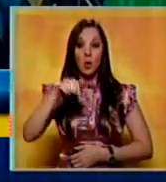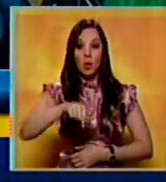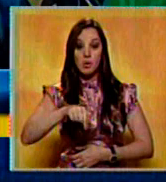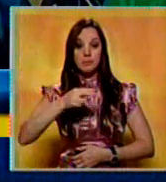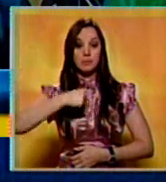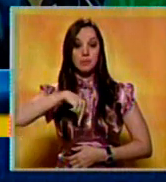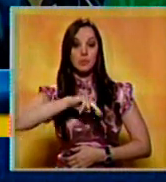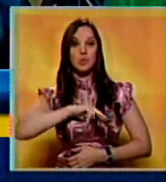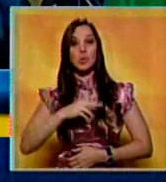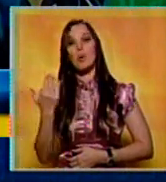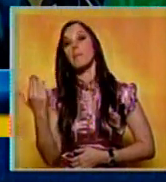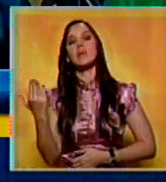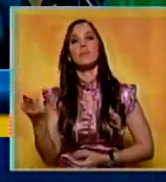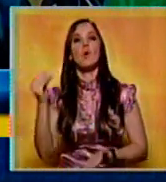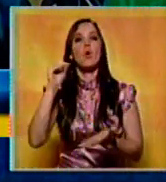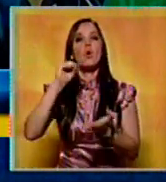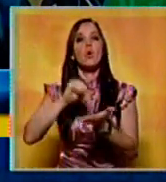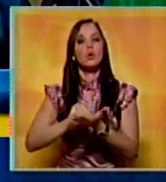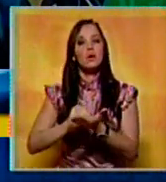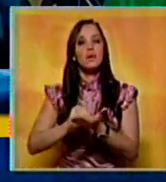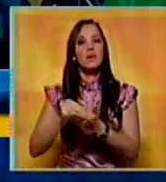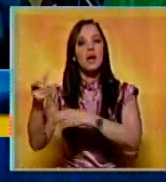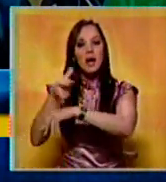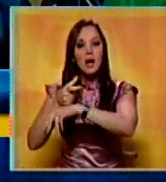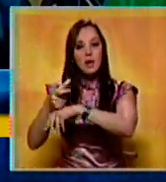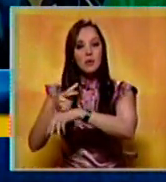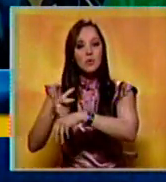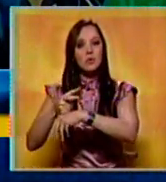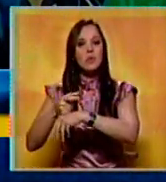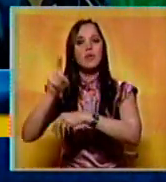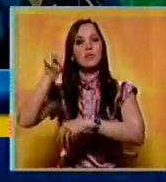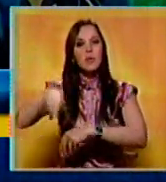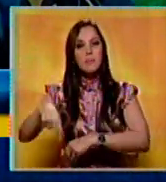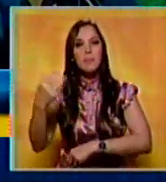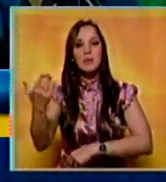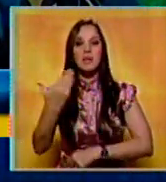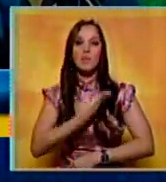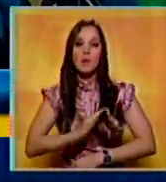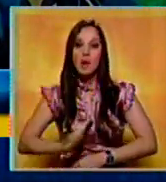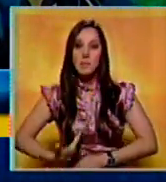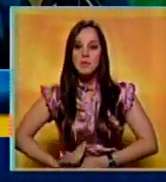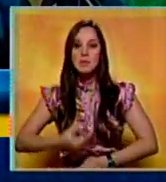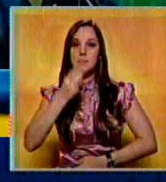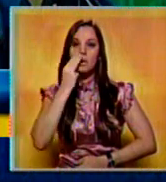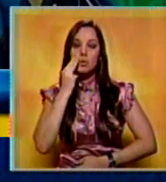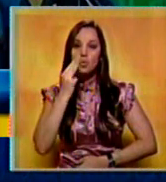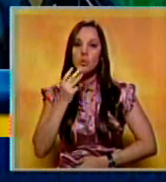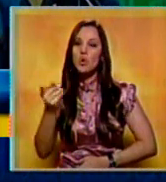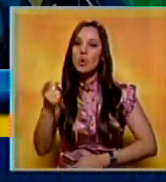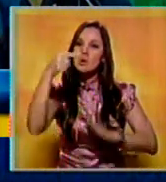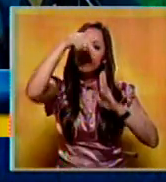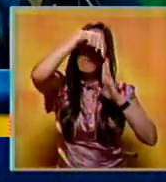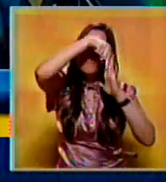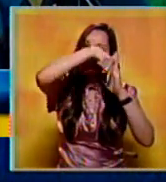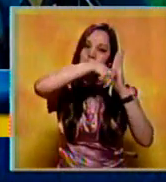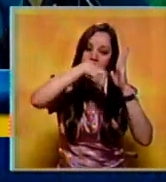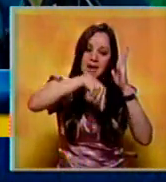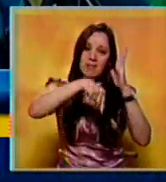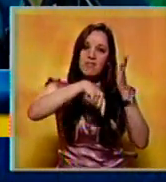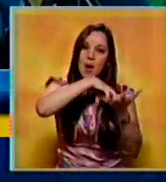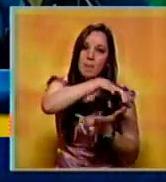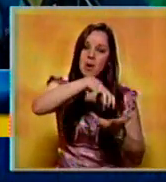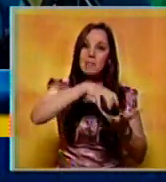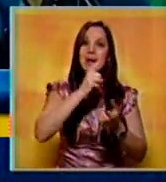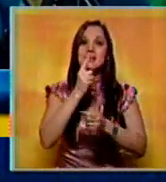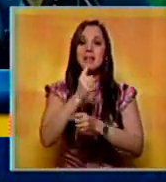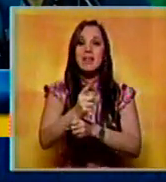volvemos a exigirle al gobierno nacional y al presidente Maduro que vaya al fondo del problema, que se debe cambiar el